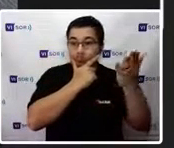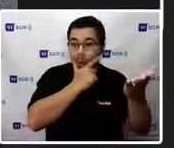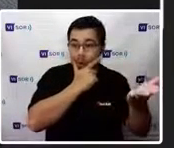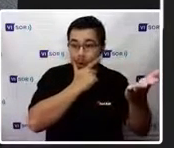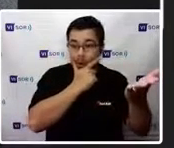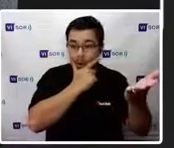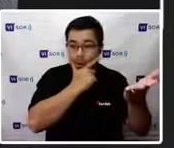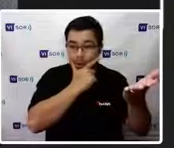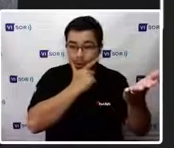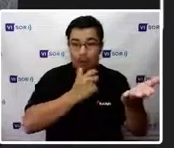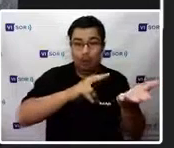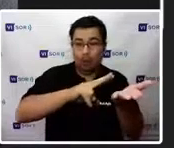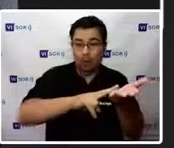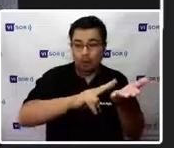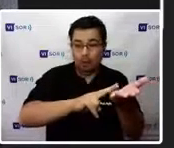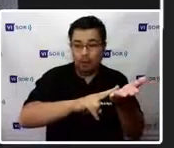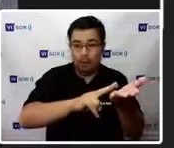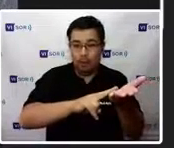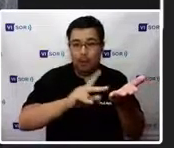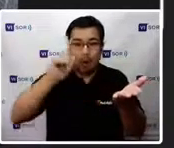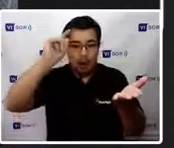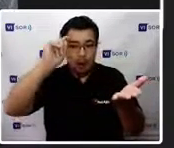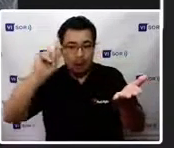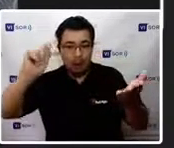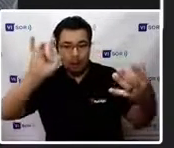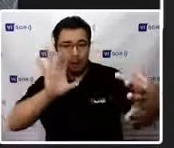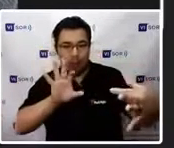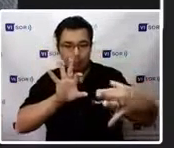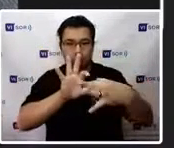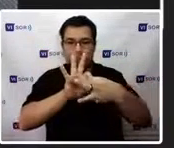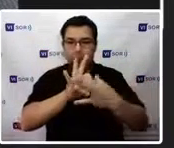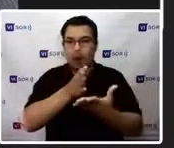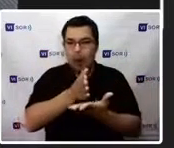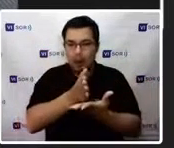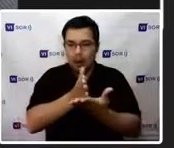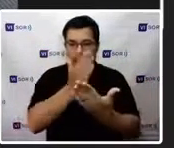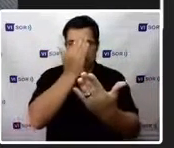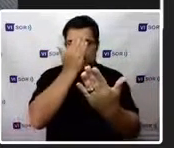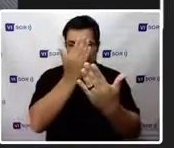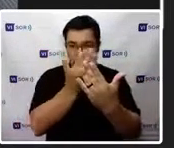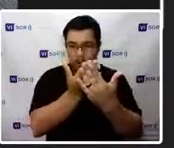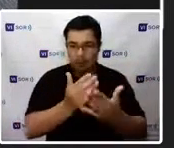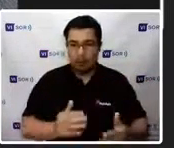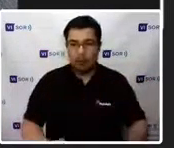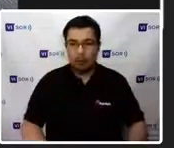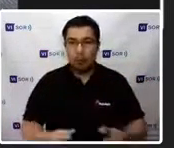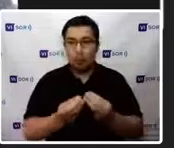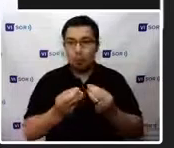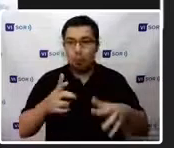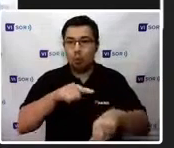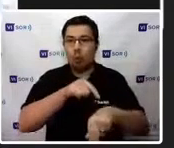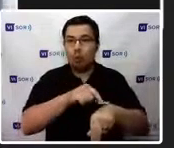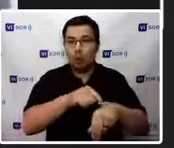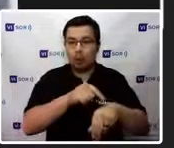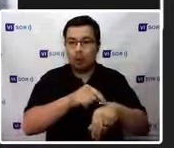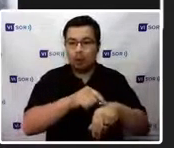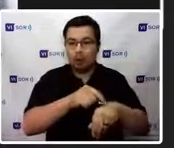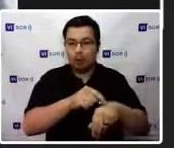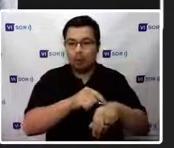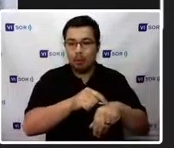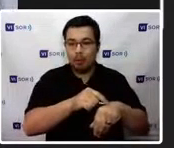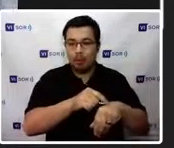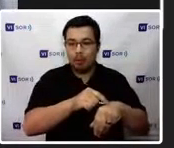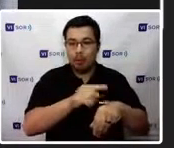en clases presencialmente. Y es bastante tiempo semanal de nosotros que vamos a estar dedicando a